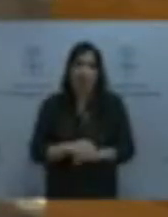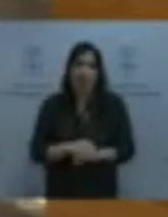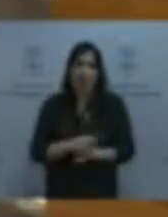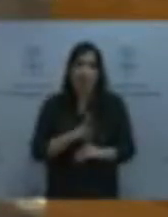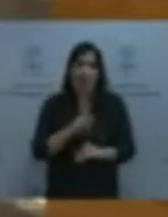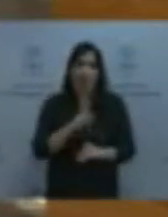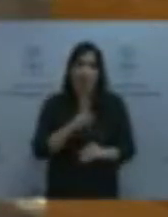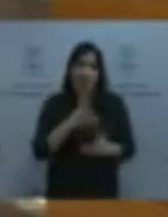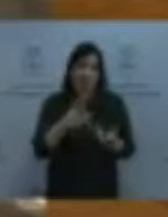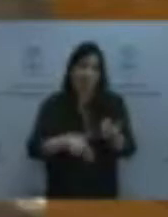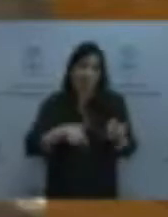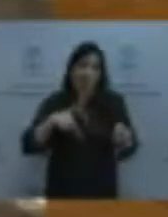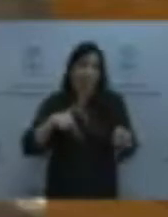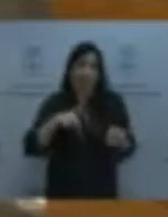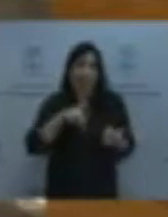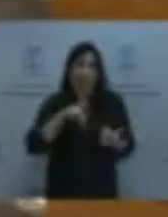Comisión considera